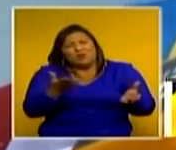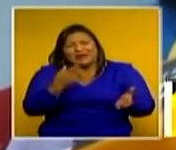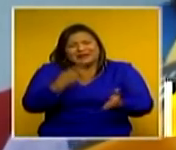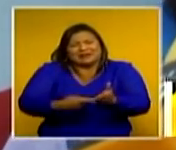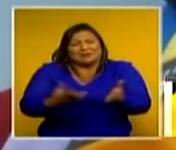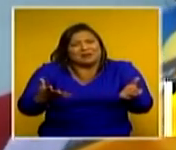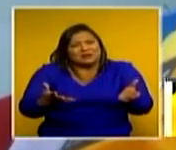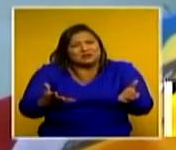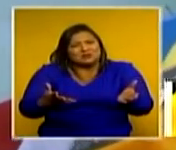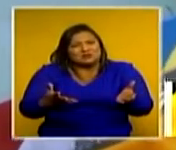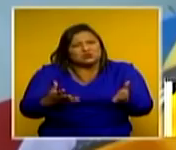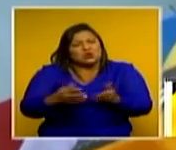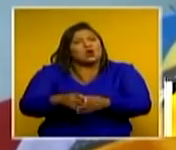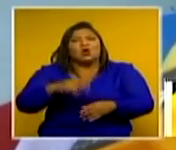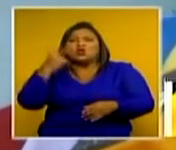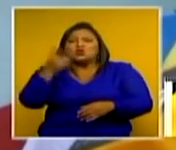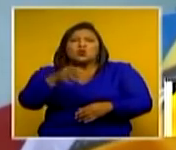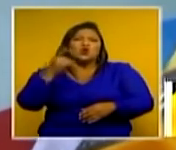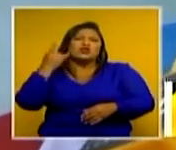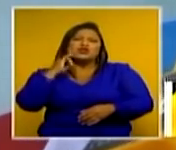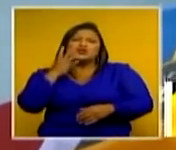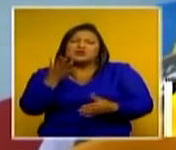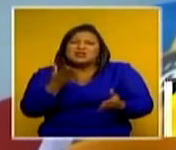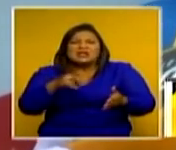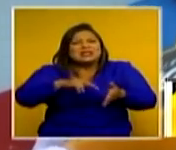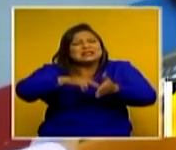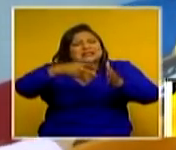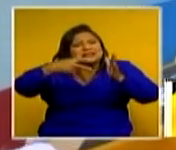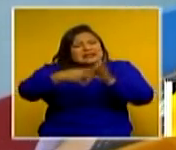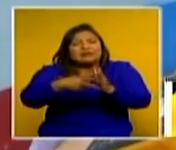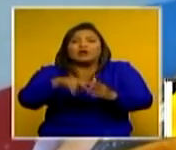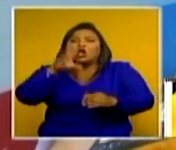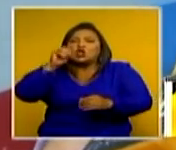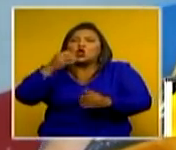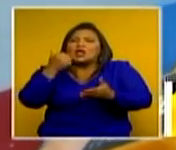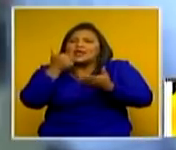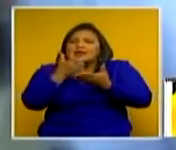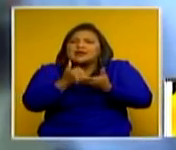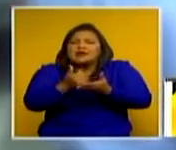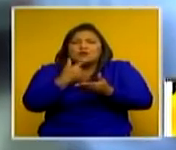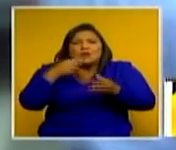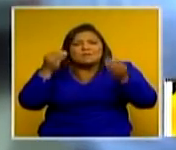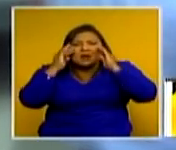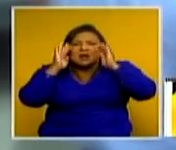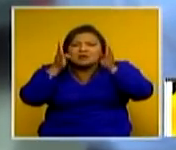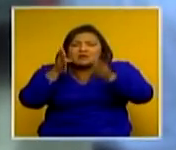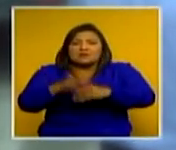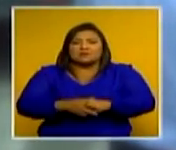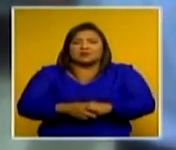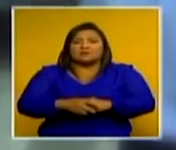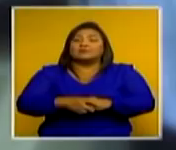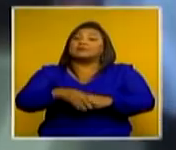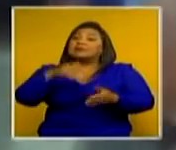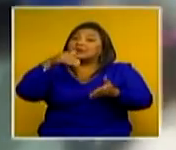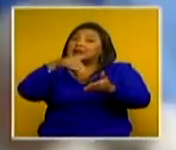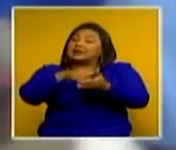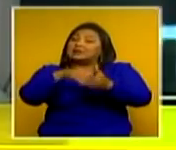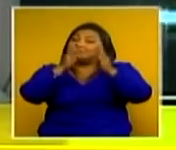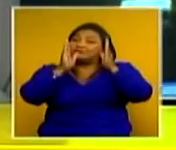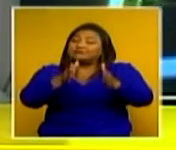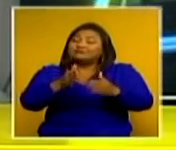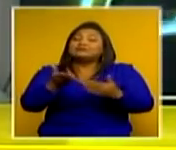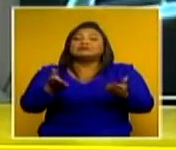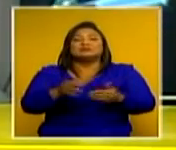eso son dos niñas eso significa que no quieren ver más allá las estudiantes pertenecen a la unidad educativa